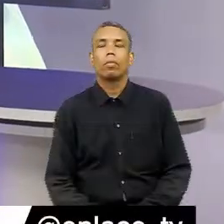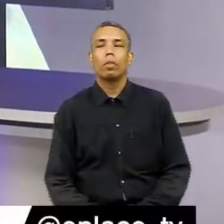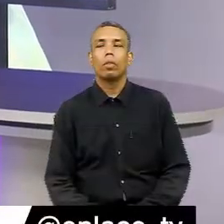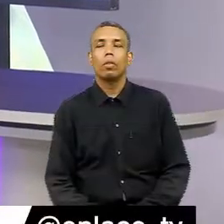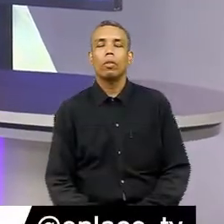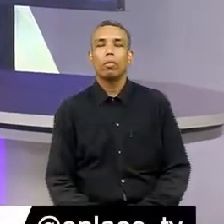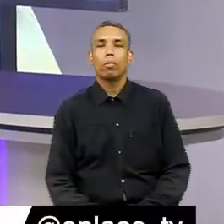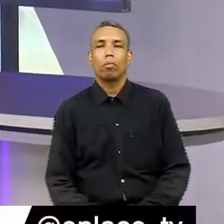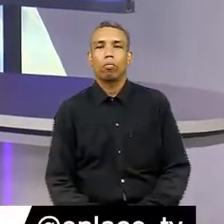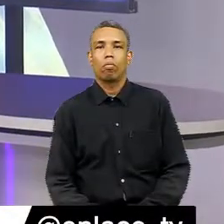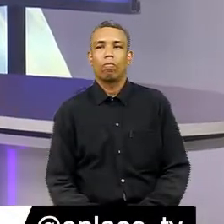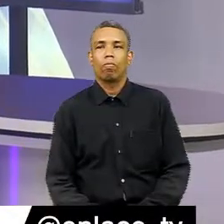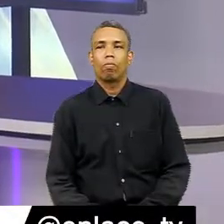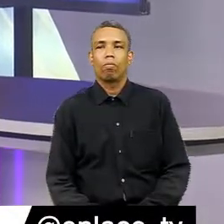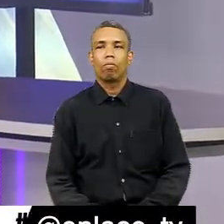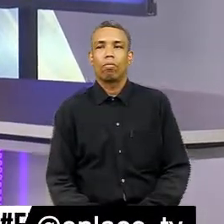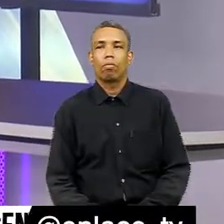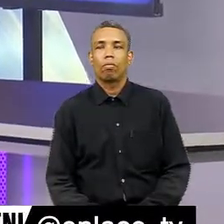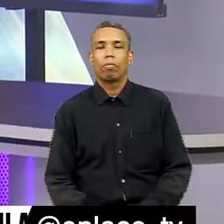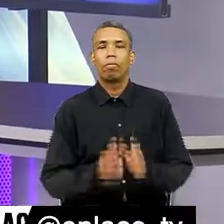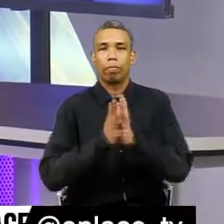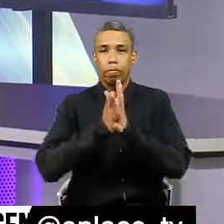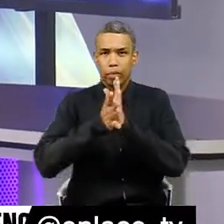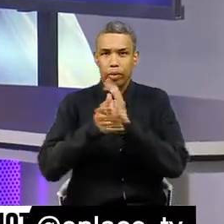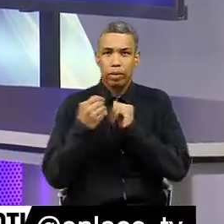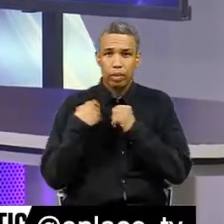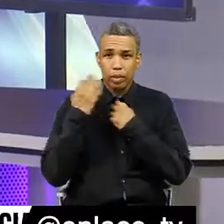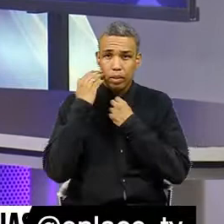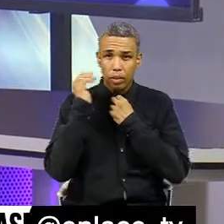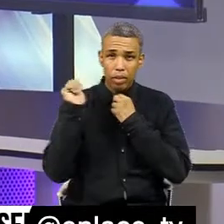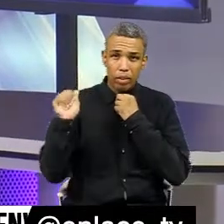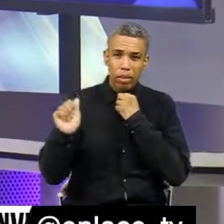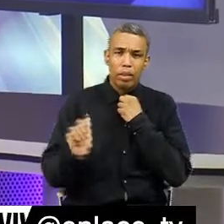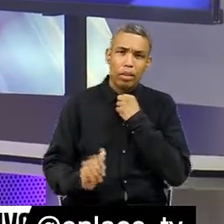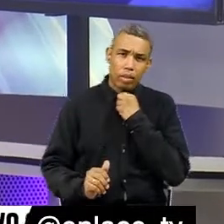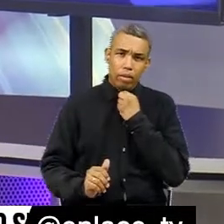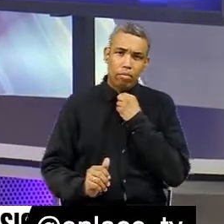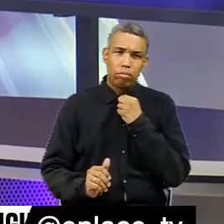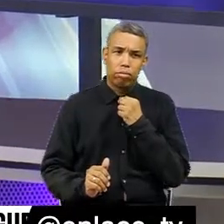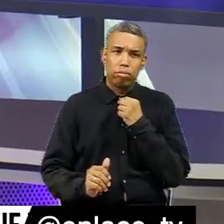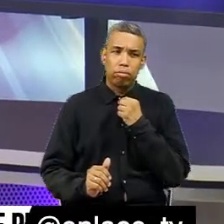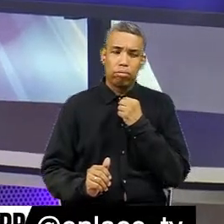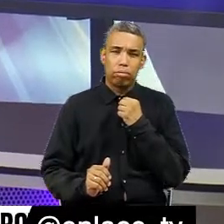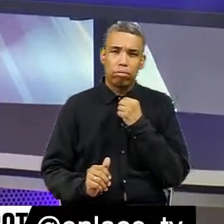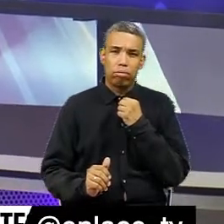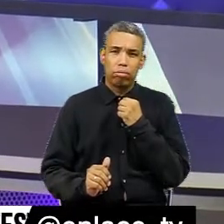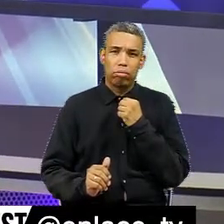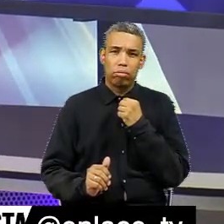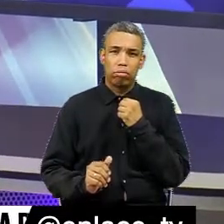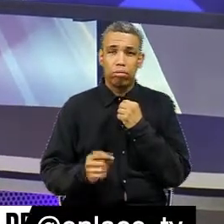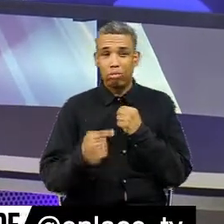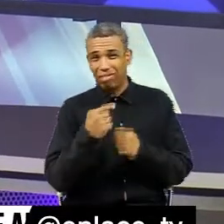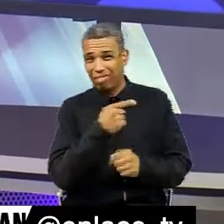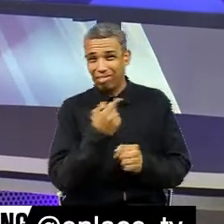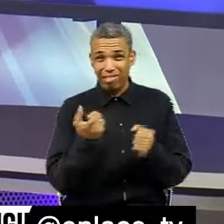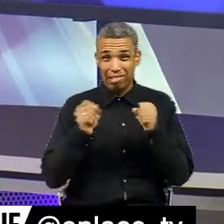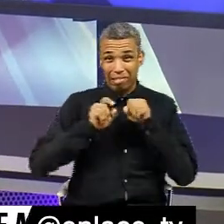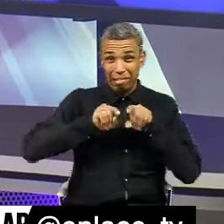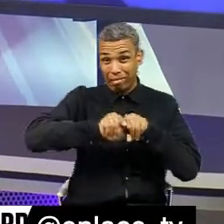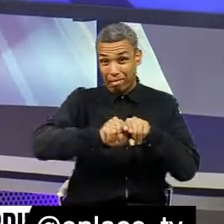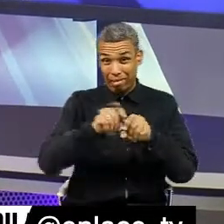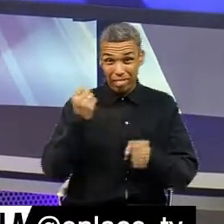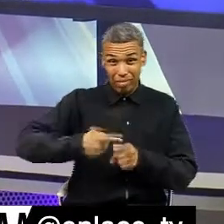Iniciamos con el desarrollo de nuestra información. Una mujer fue atacada brutalmente por su excompañero sentimental en el municipio de Puerto Parra. Las graves